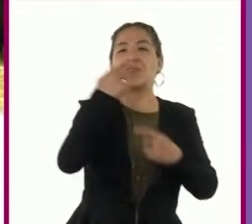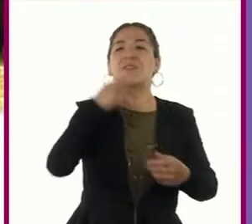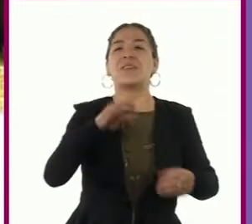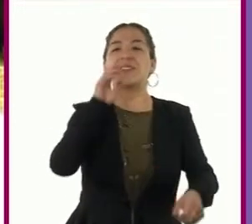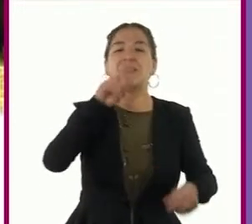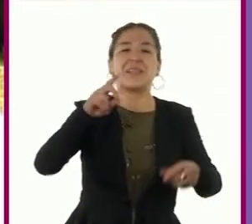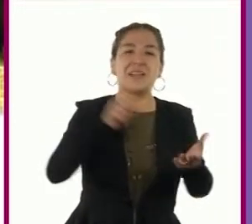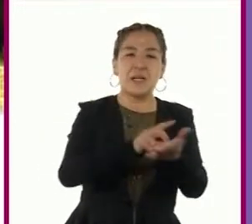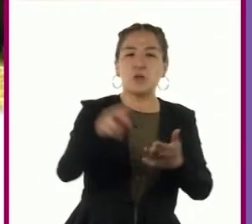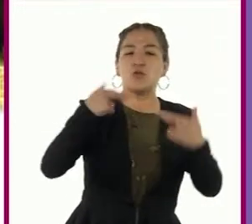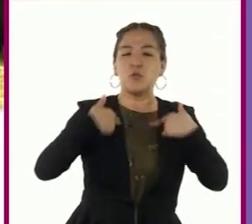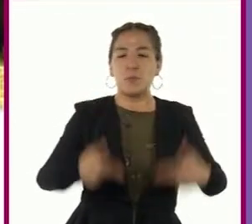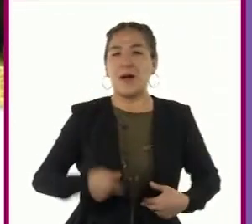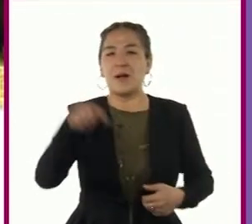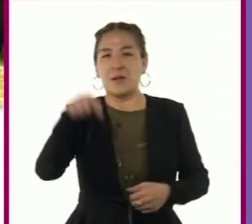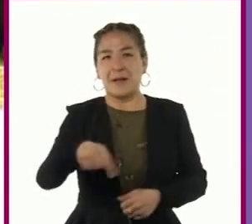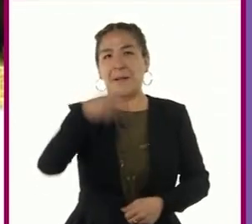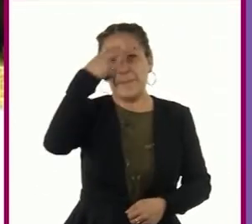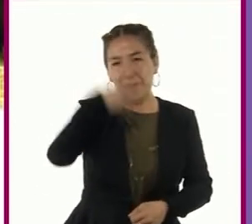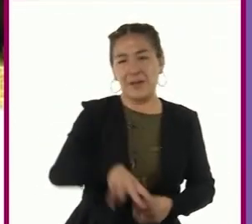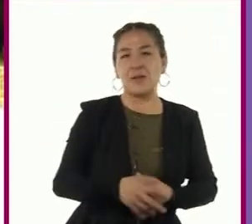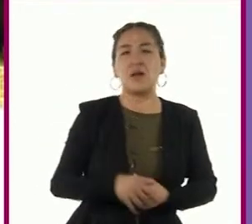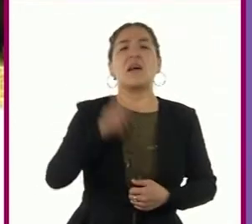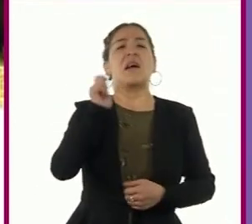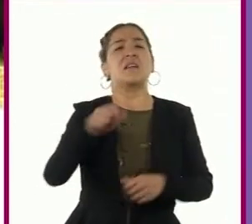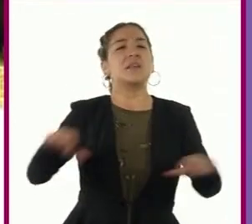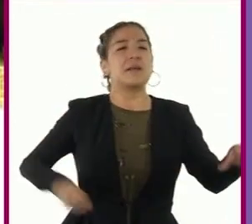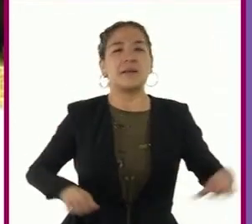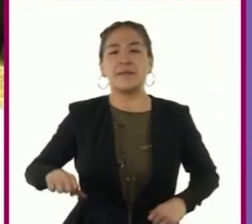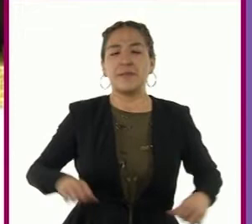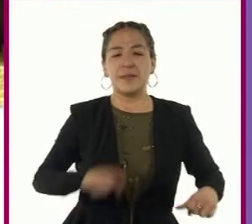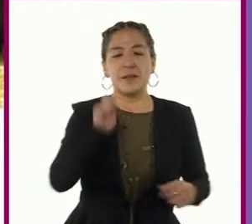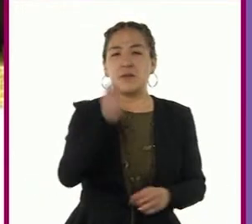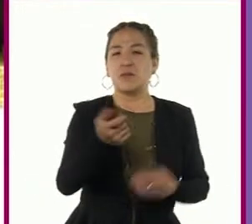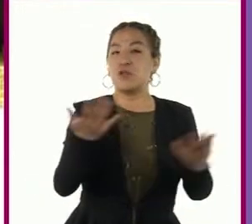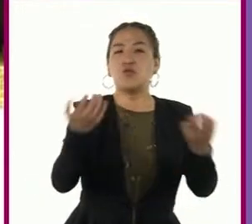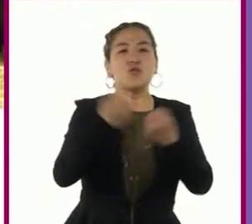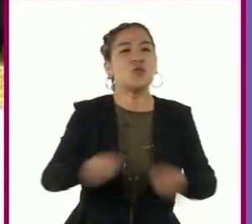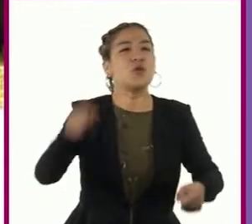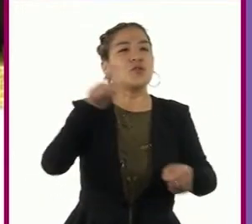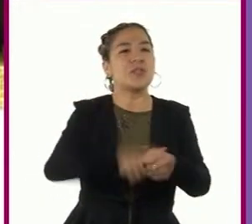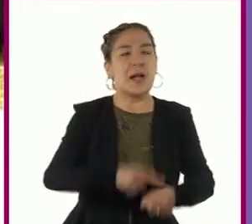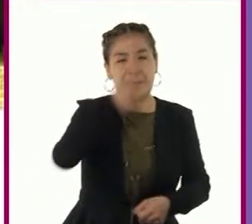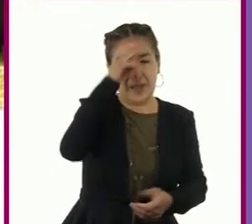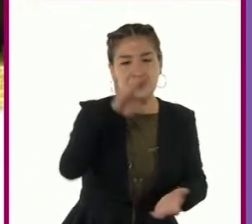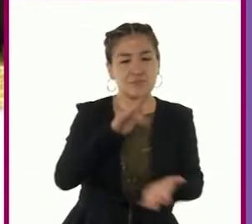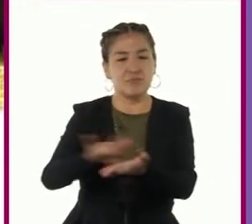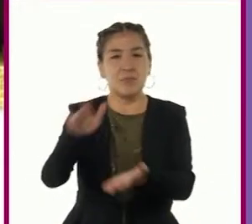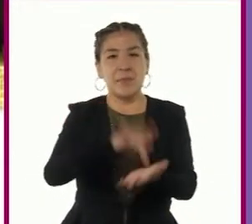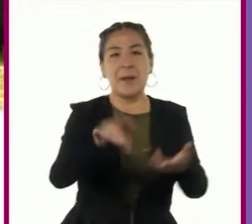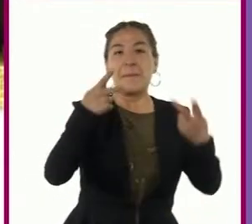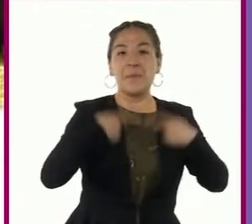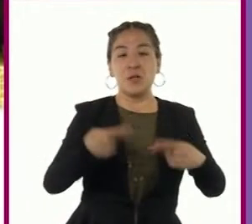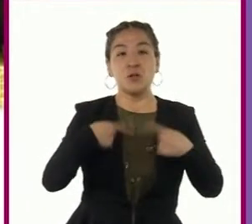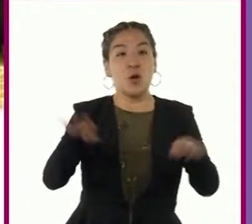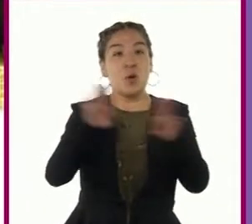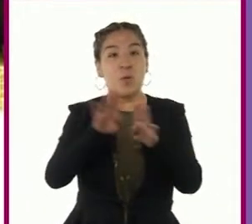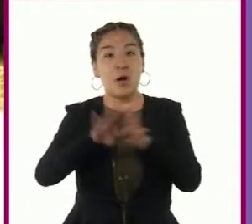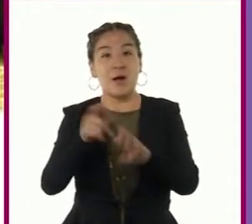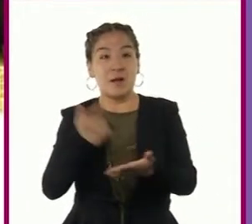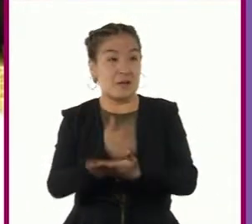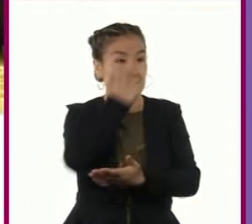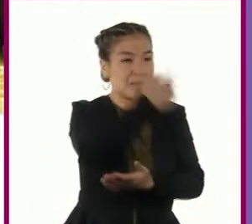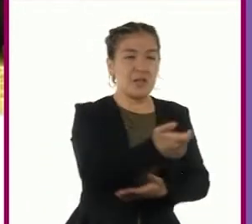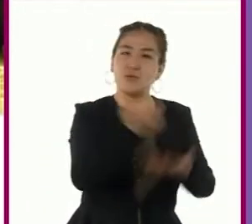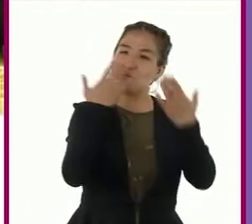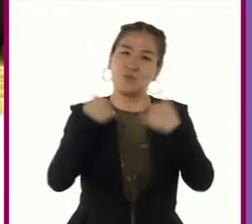de la Ciudad de México. Su labor es totalmente social, por lo que no tienen una retribución como tal,